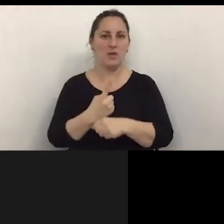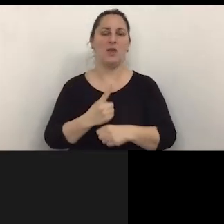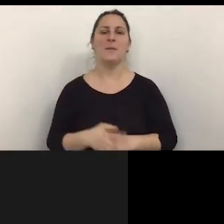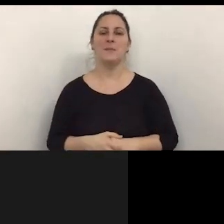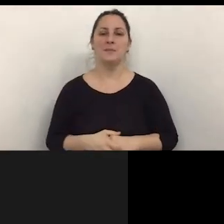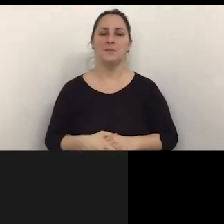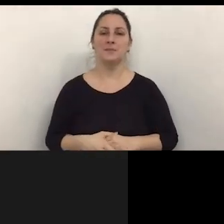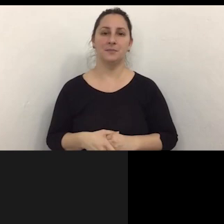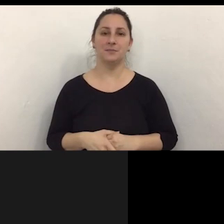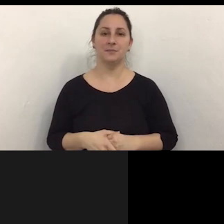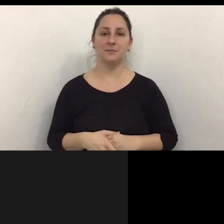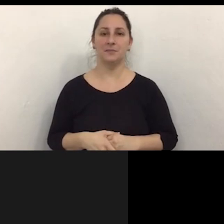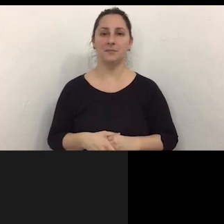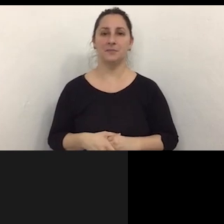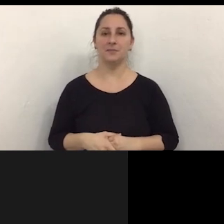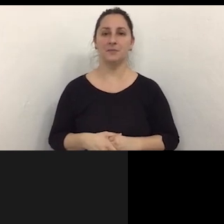no me acuerdo el otro supuesto,